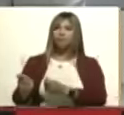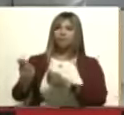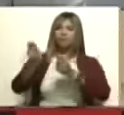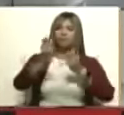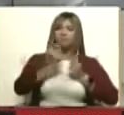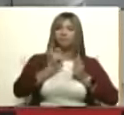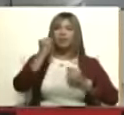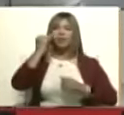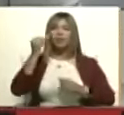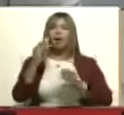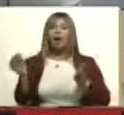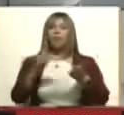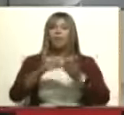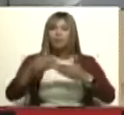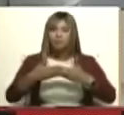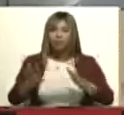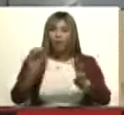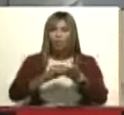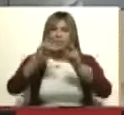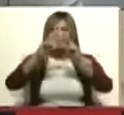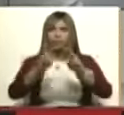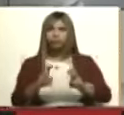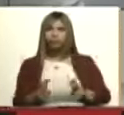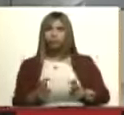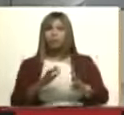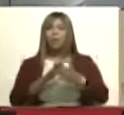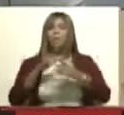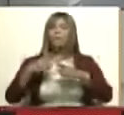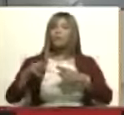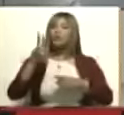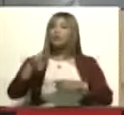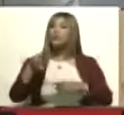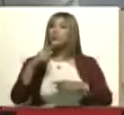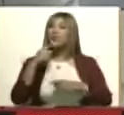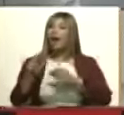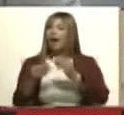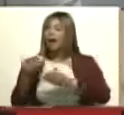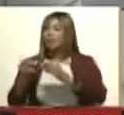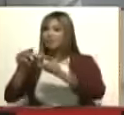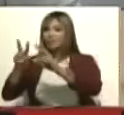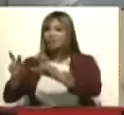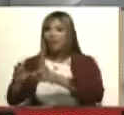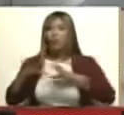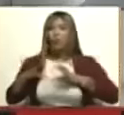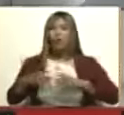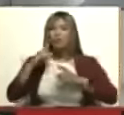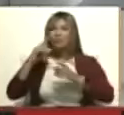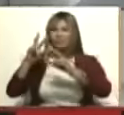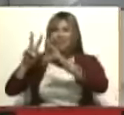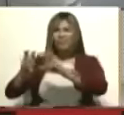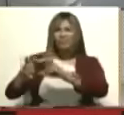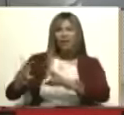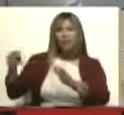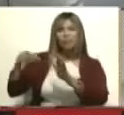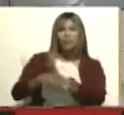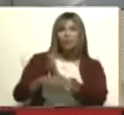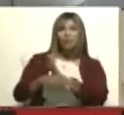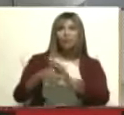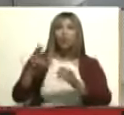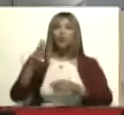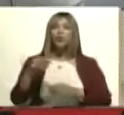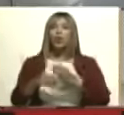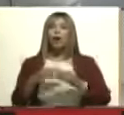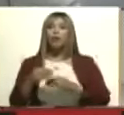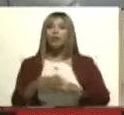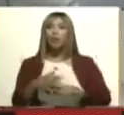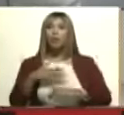la iniciativa de reaperturar el caso, pero fíjate, nunca se hizo la exhumación. Nunca se hizo el...